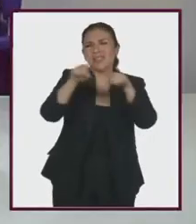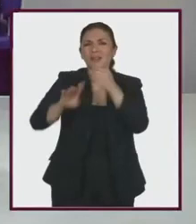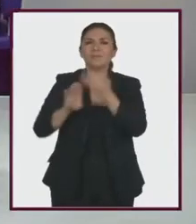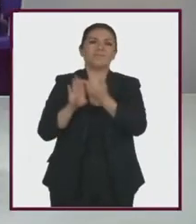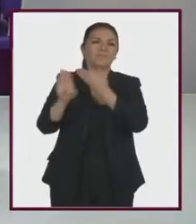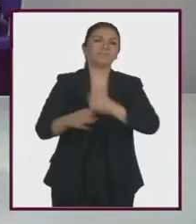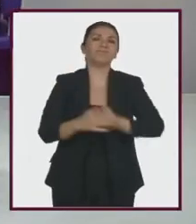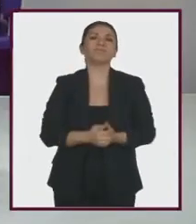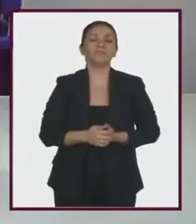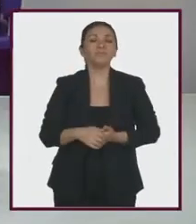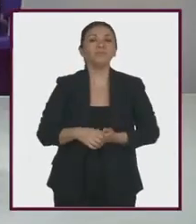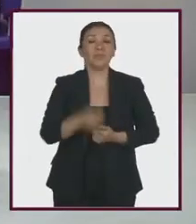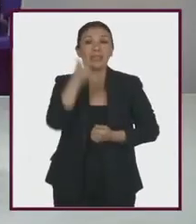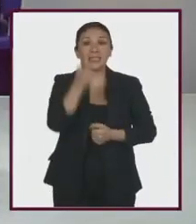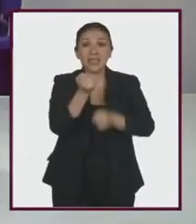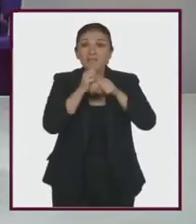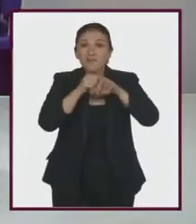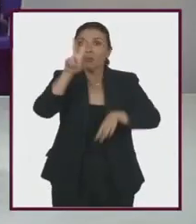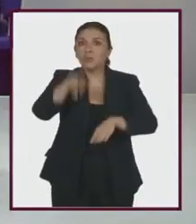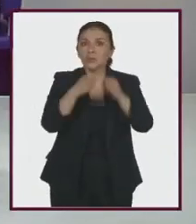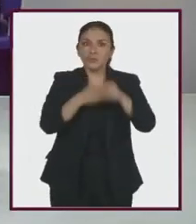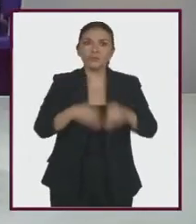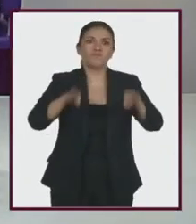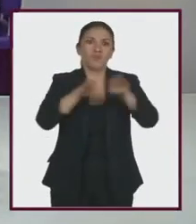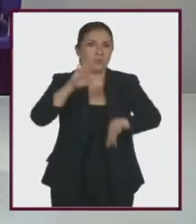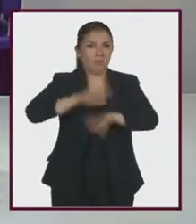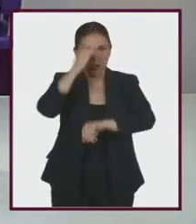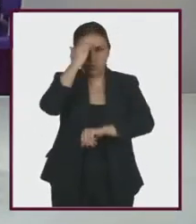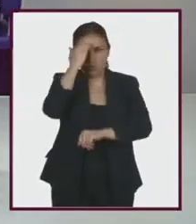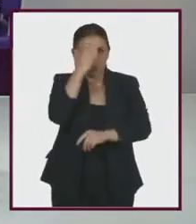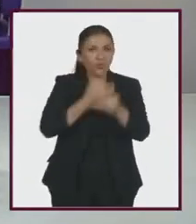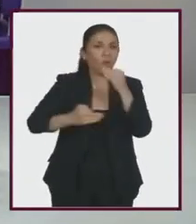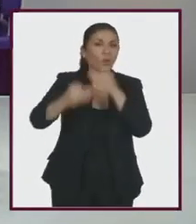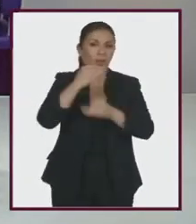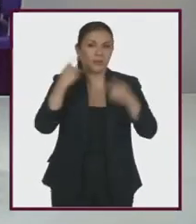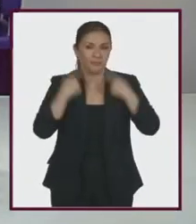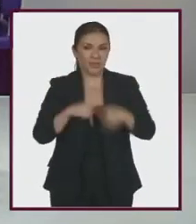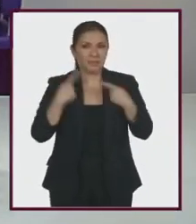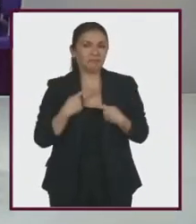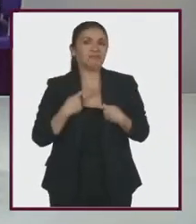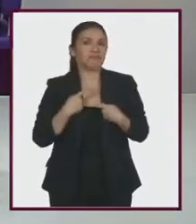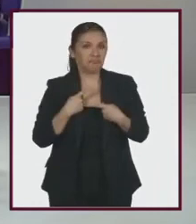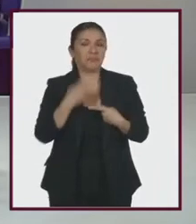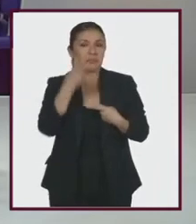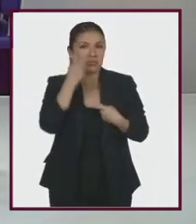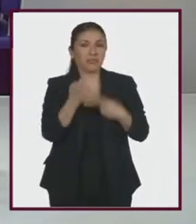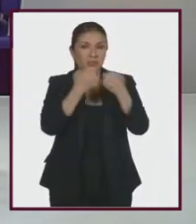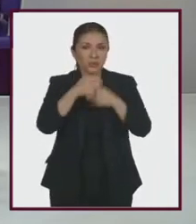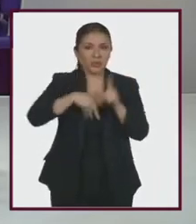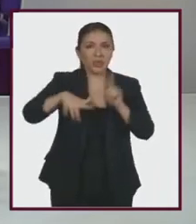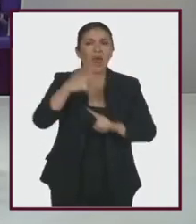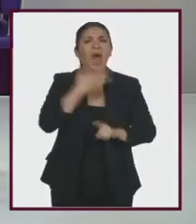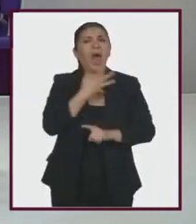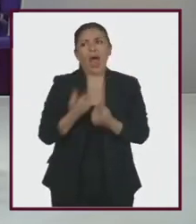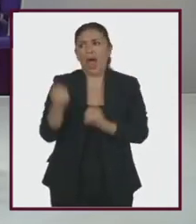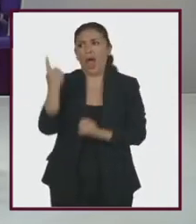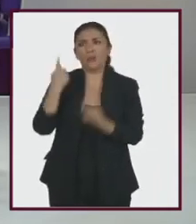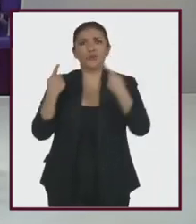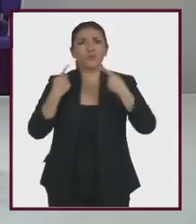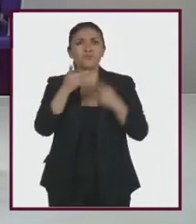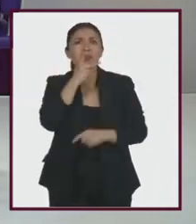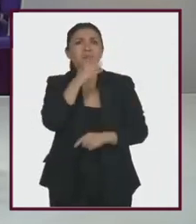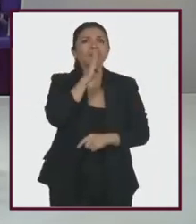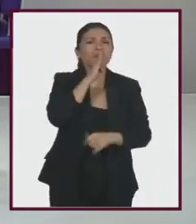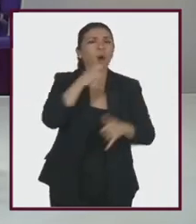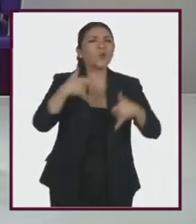Eli Pérez, esta información es importante del conocimiento de todas las personas, de toda la sociedad. Hay papás muy jóvenes con fuertes adicciones